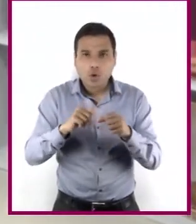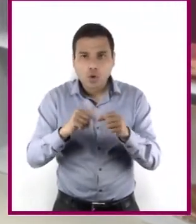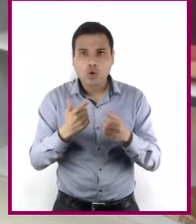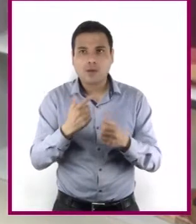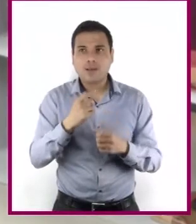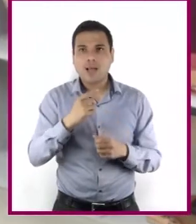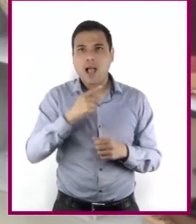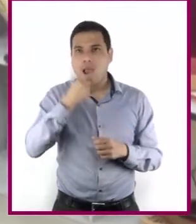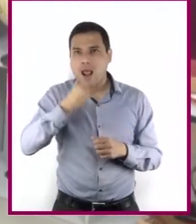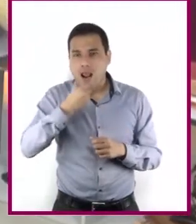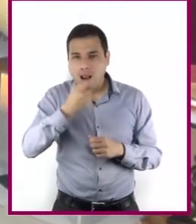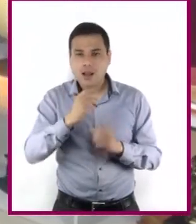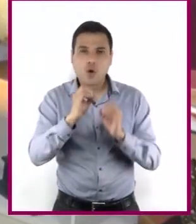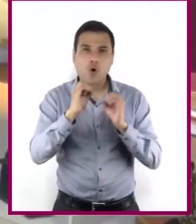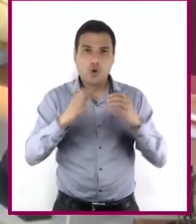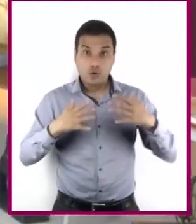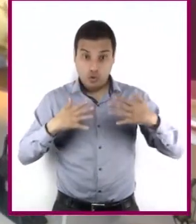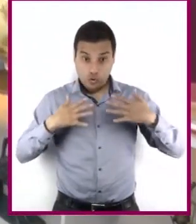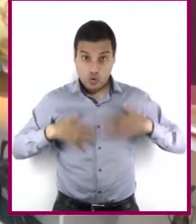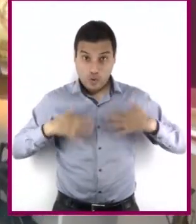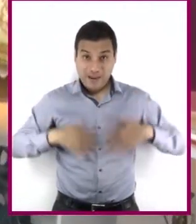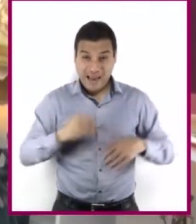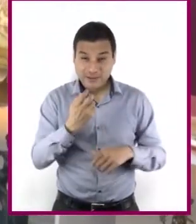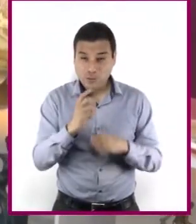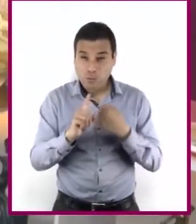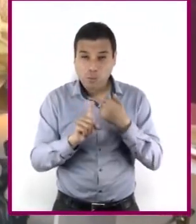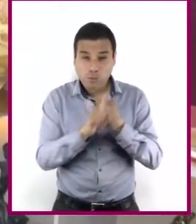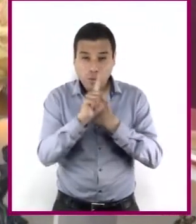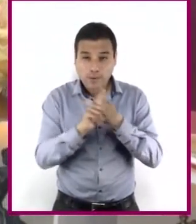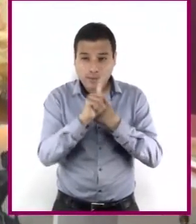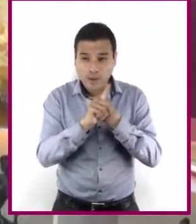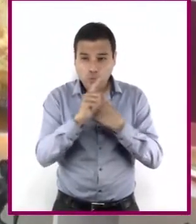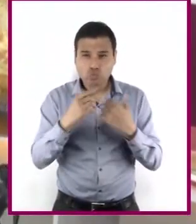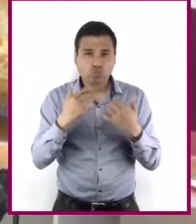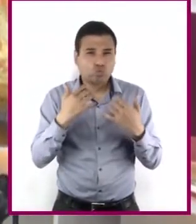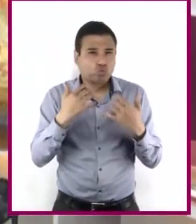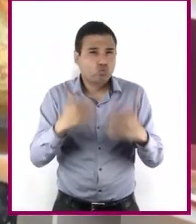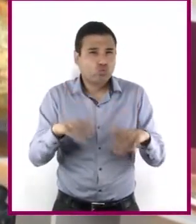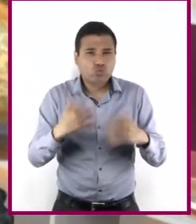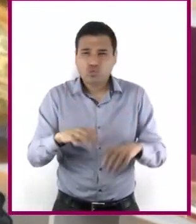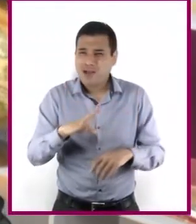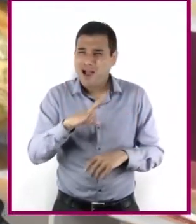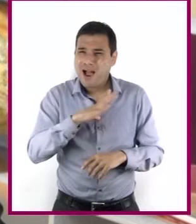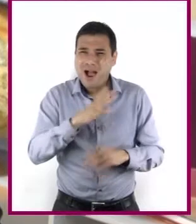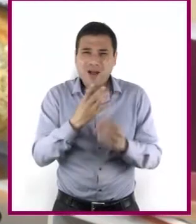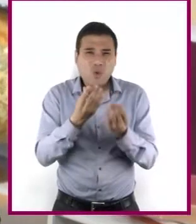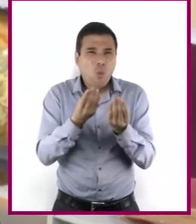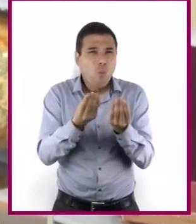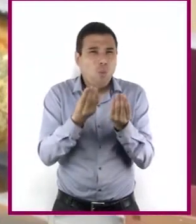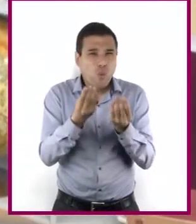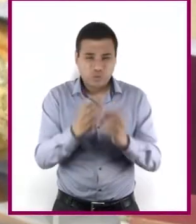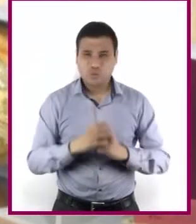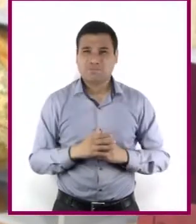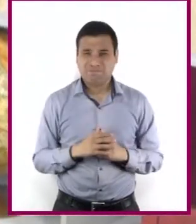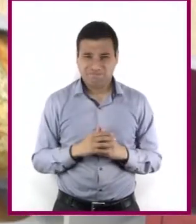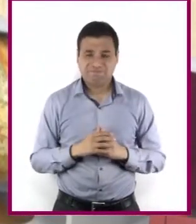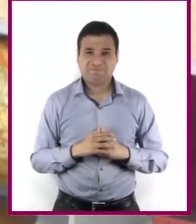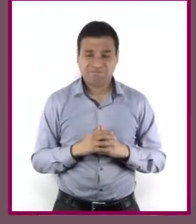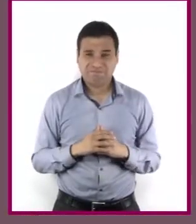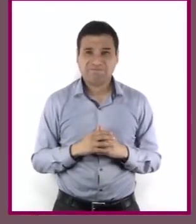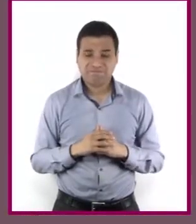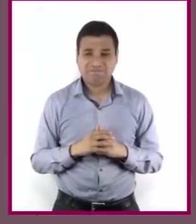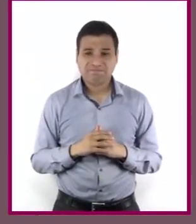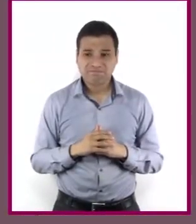hablar, es una de las problemáticas que más afecta a la convivencia y amenaza la paz en las sociedades